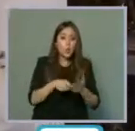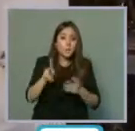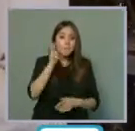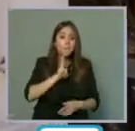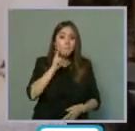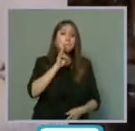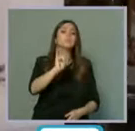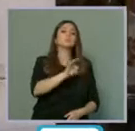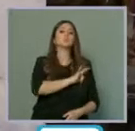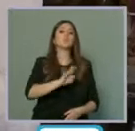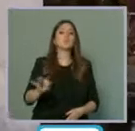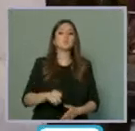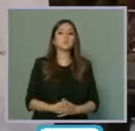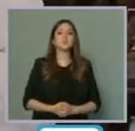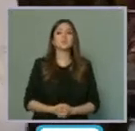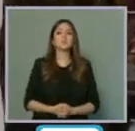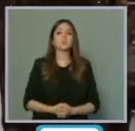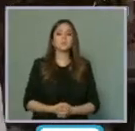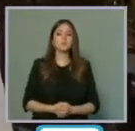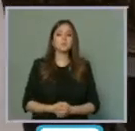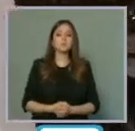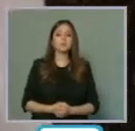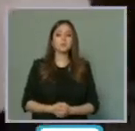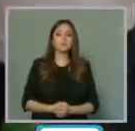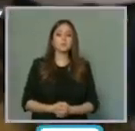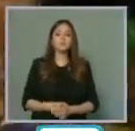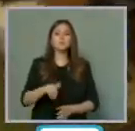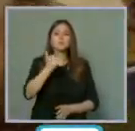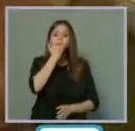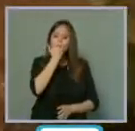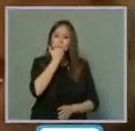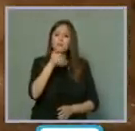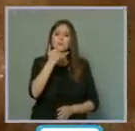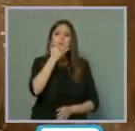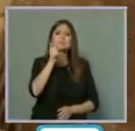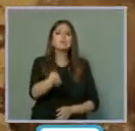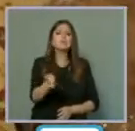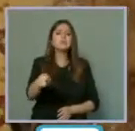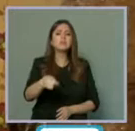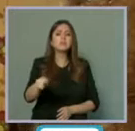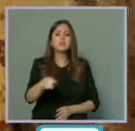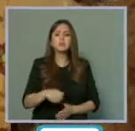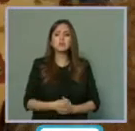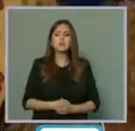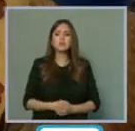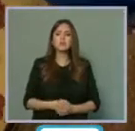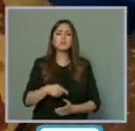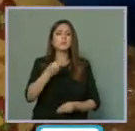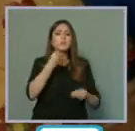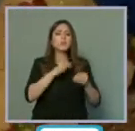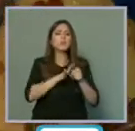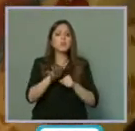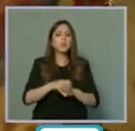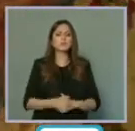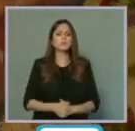probar. ¿Cómo vete? Y luego eso que me echa un ojito ahí, que Ay. son bocadillos, pastelillos, ¿qué